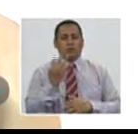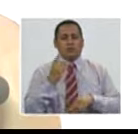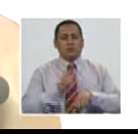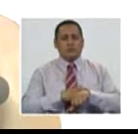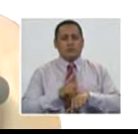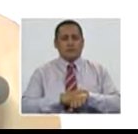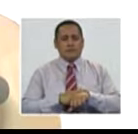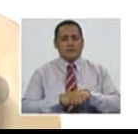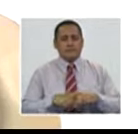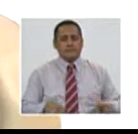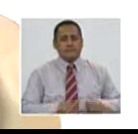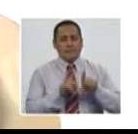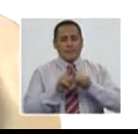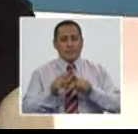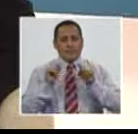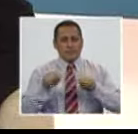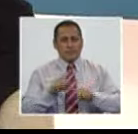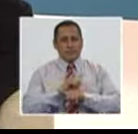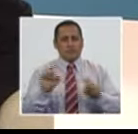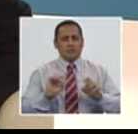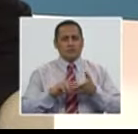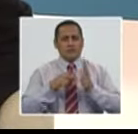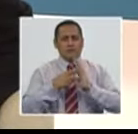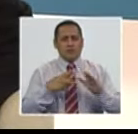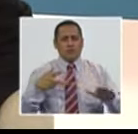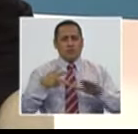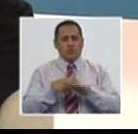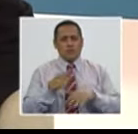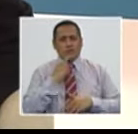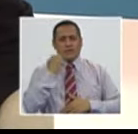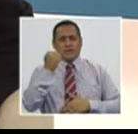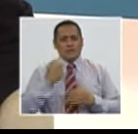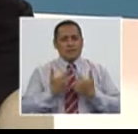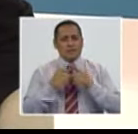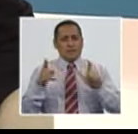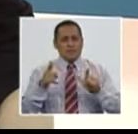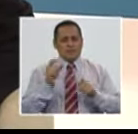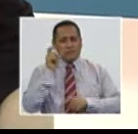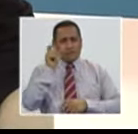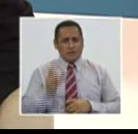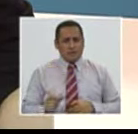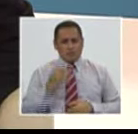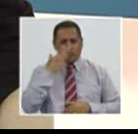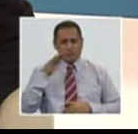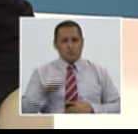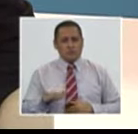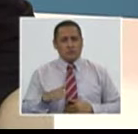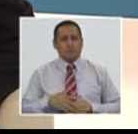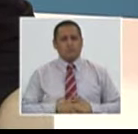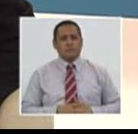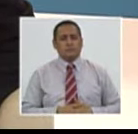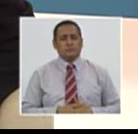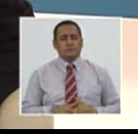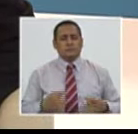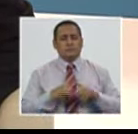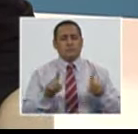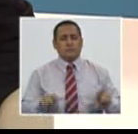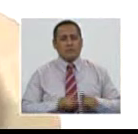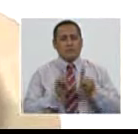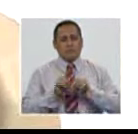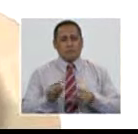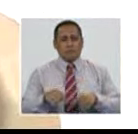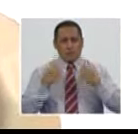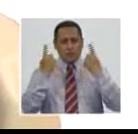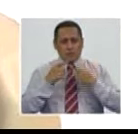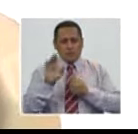Por cuánto tiempo claro y eso no es una suerte de restricción al derecho a la libertad de tránsito de un menor de edad Pero también